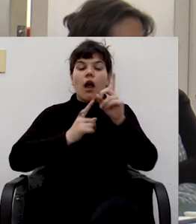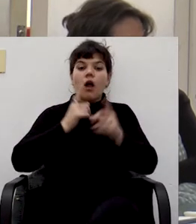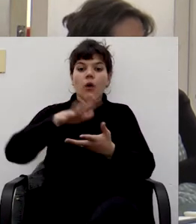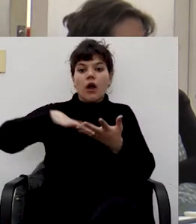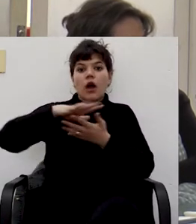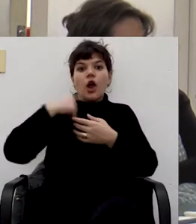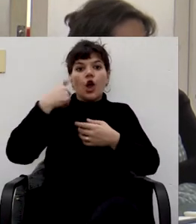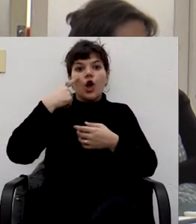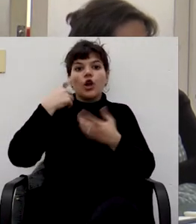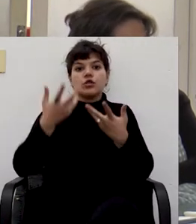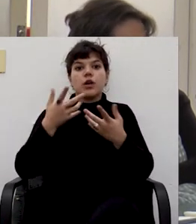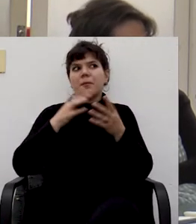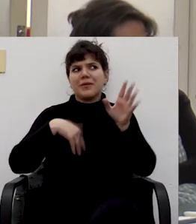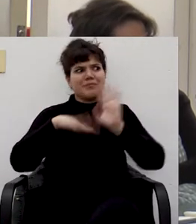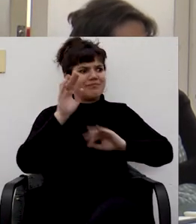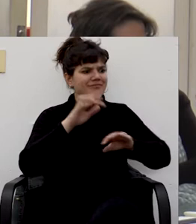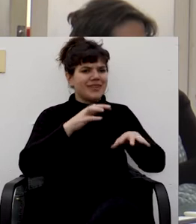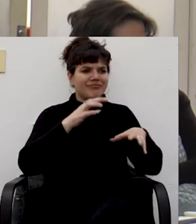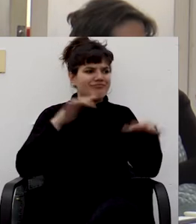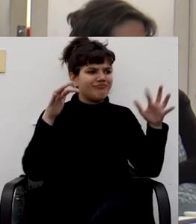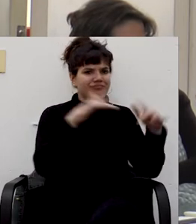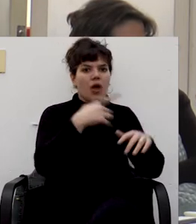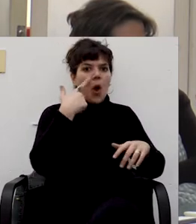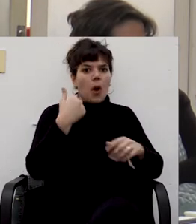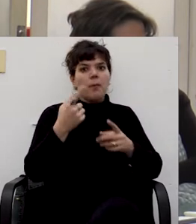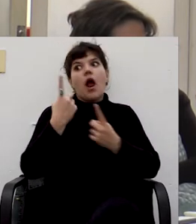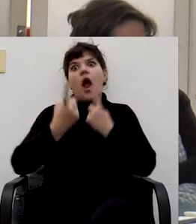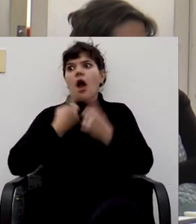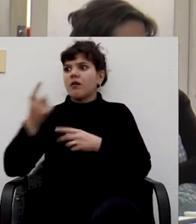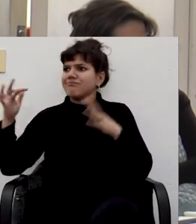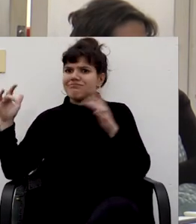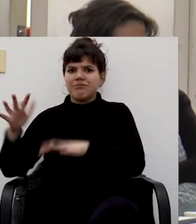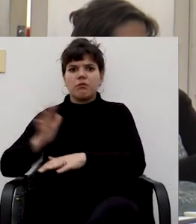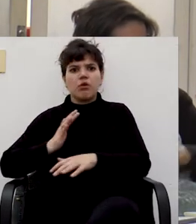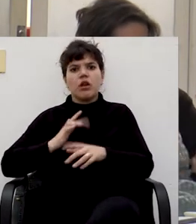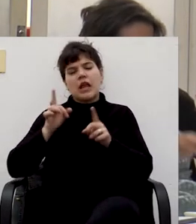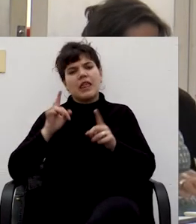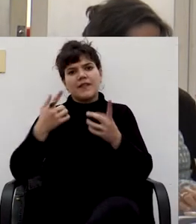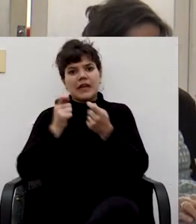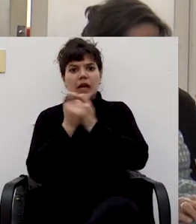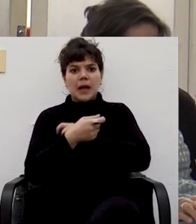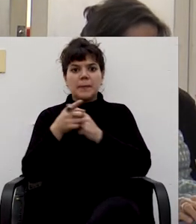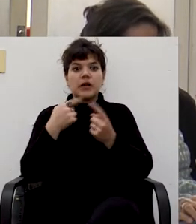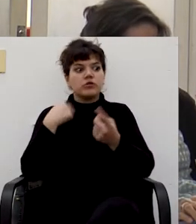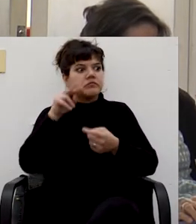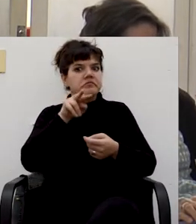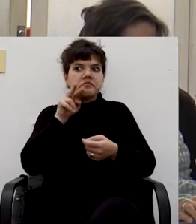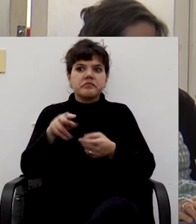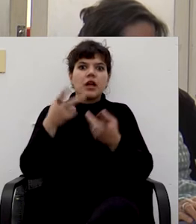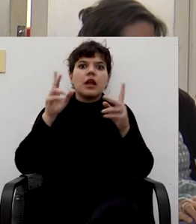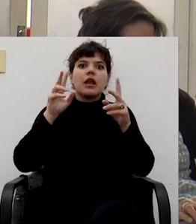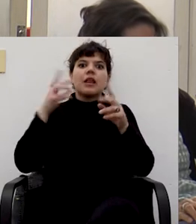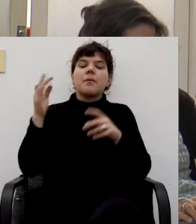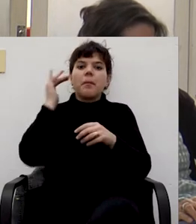están fuertemente masculinizadas, otras feminizadas. ¿Dónde nos encontramos, por ejemplo, las docentes en relación a los